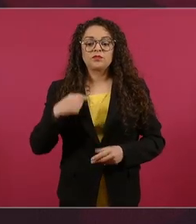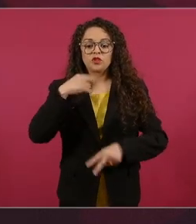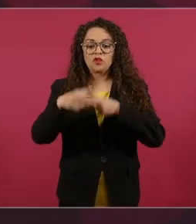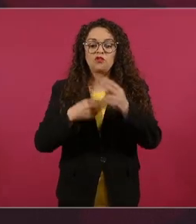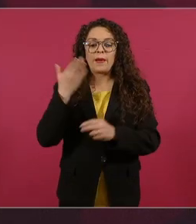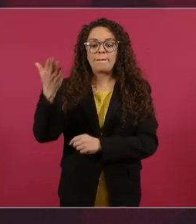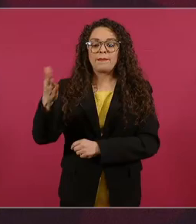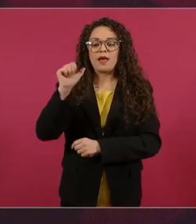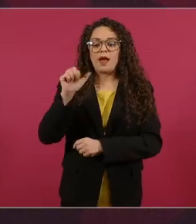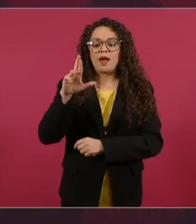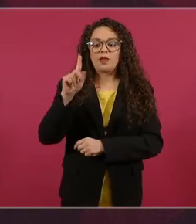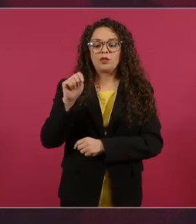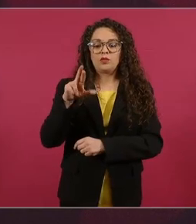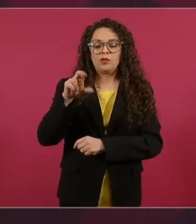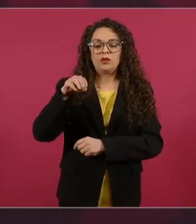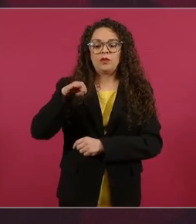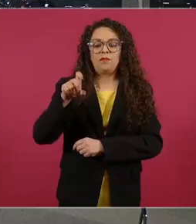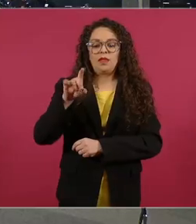nos informe.